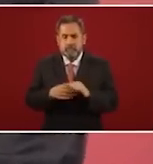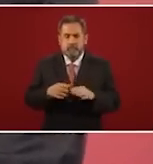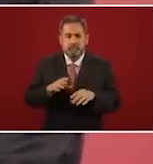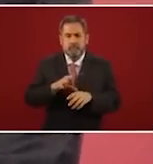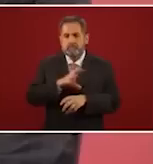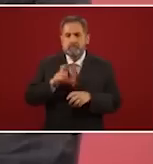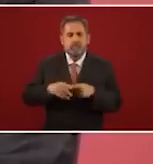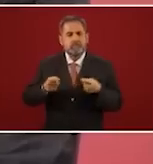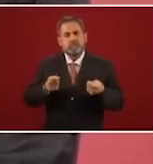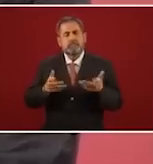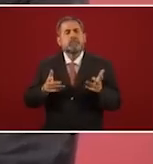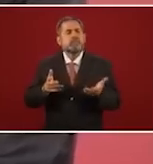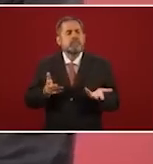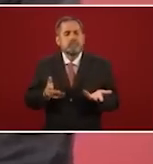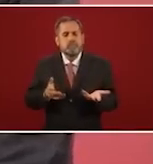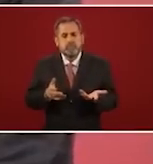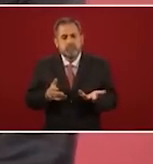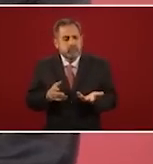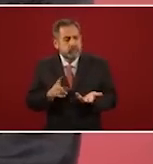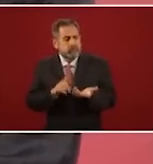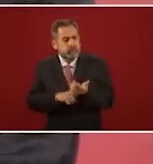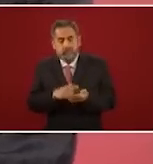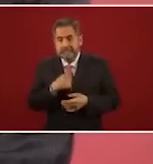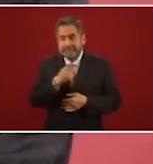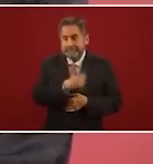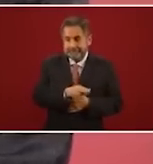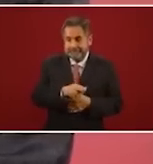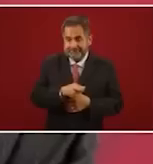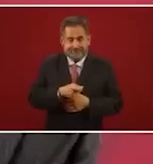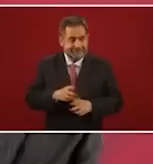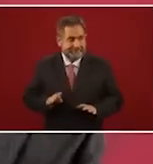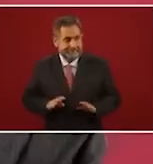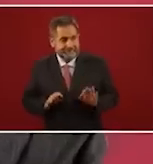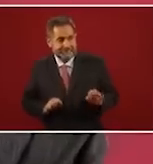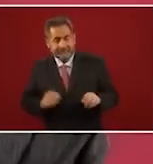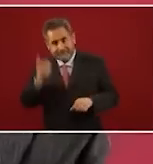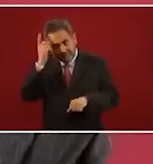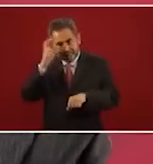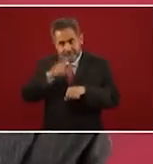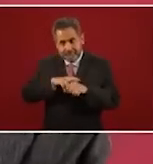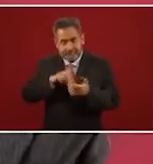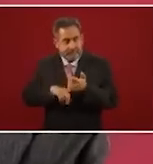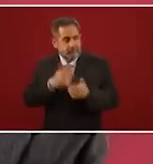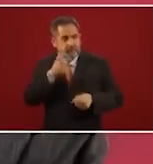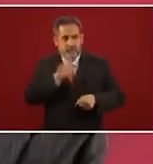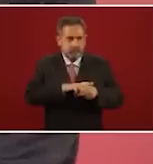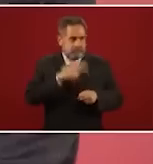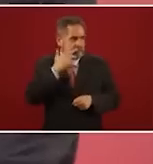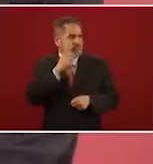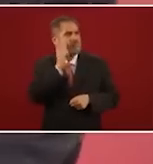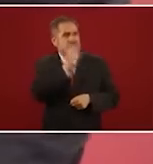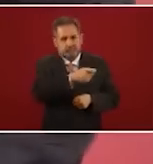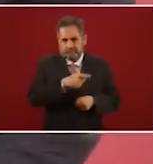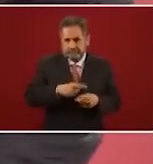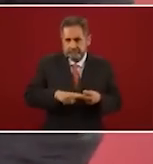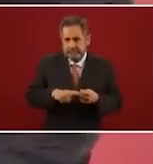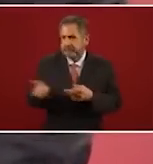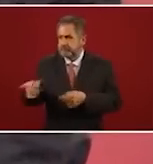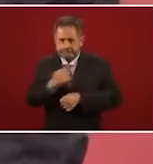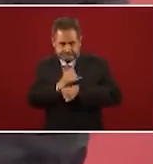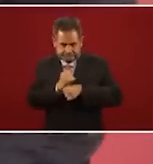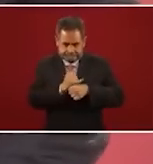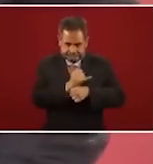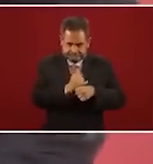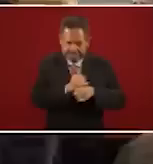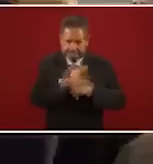contrato, sobre la actitud de los directivos de hospitales, sobre la investigación,